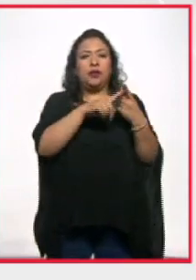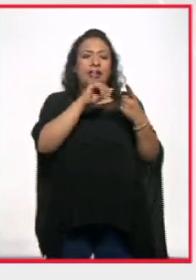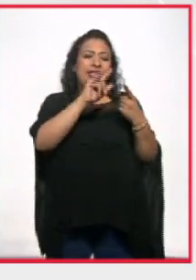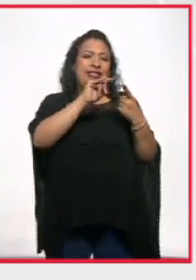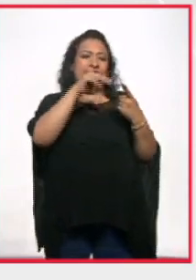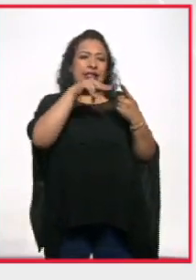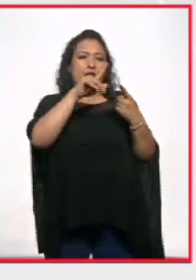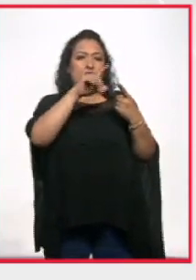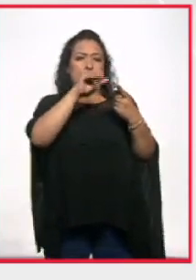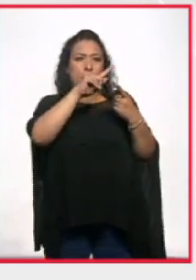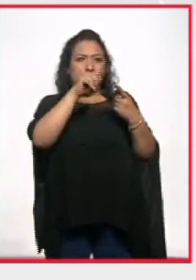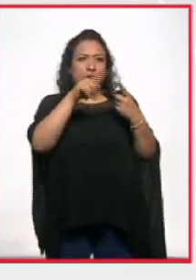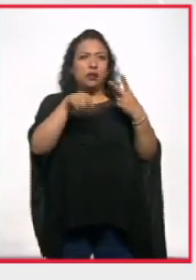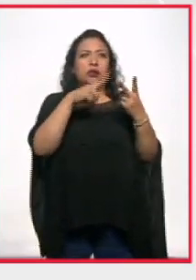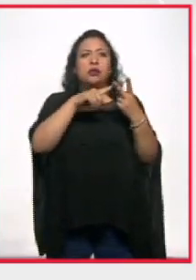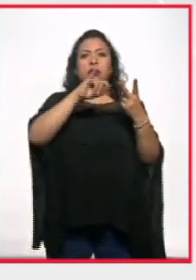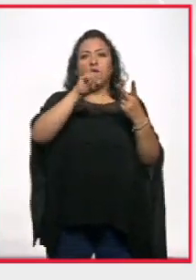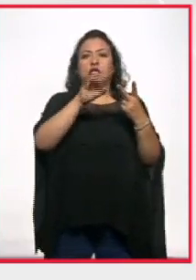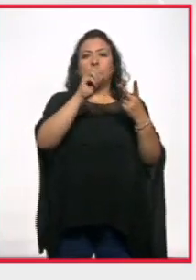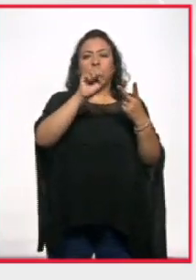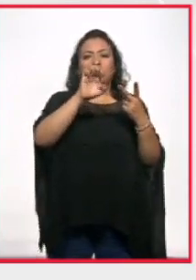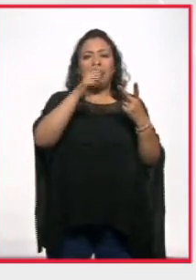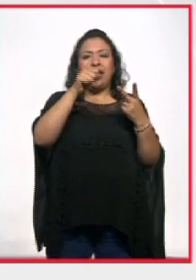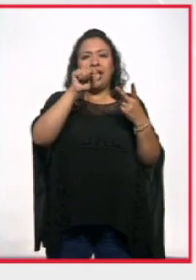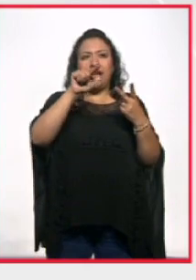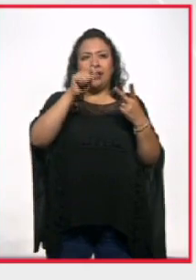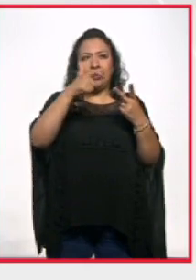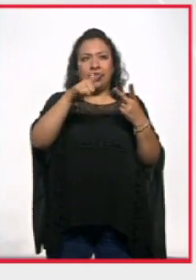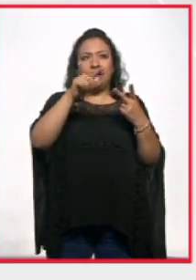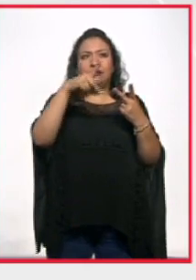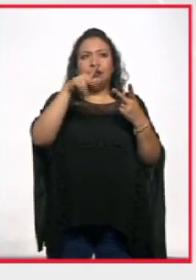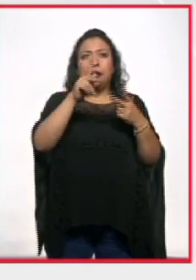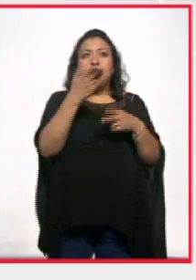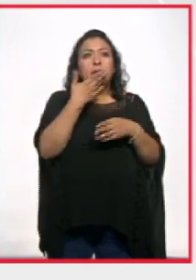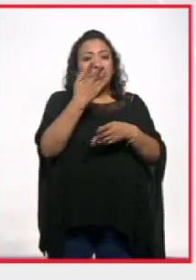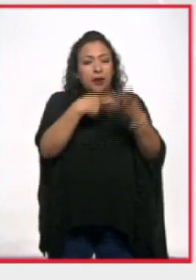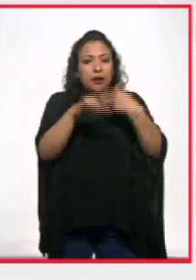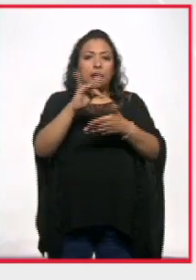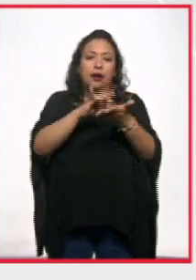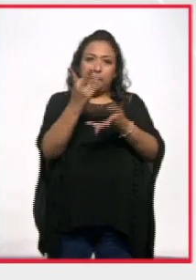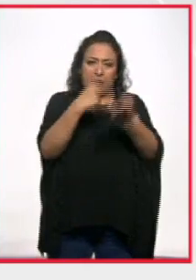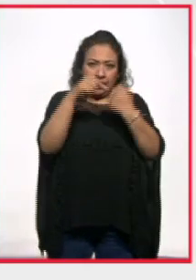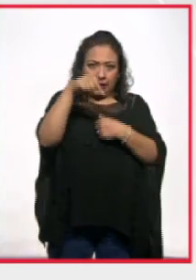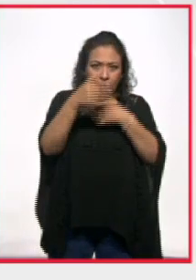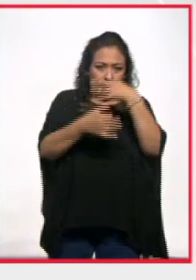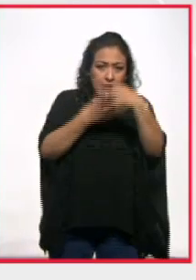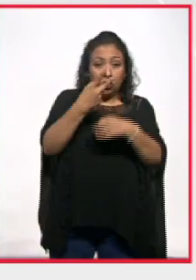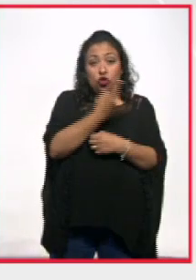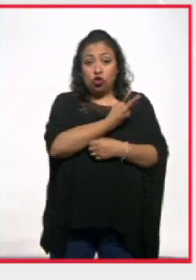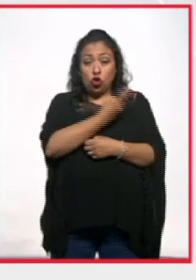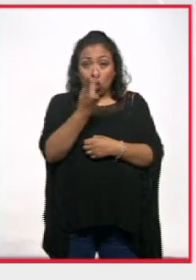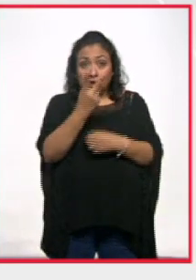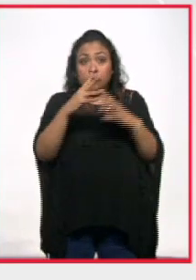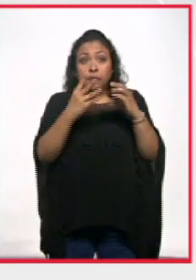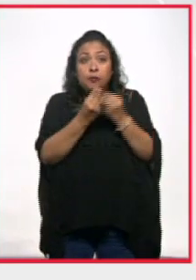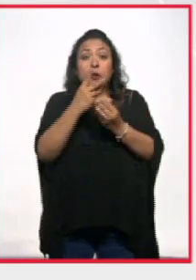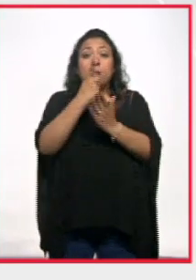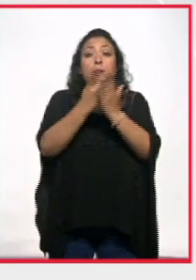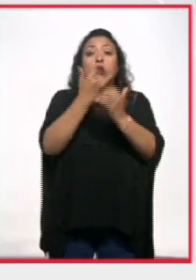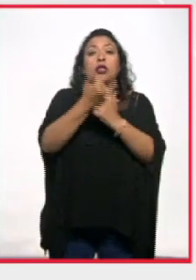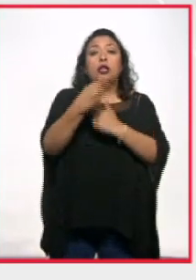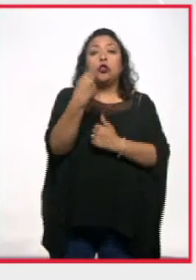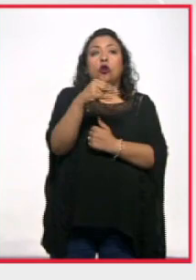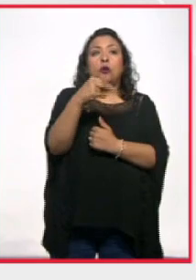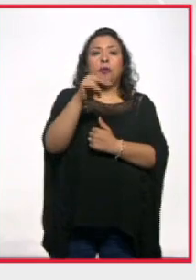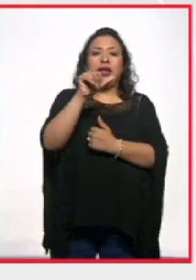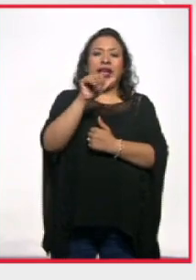Itan López y por el otro José Ángel Chávez. Bienvenidos, gracias por estar en Noticias 22. Ellos forman parte de un proyecto que se